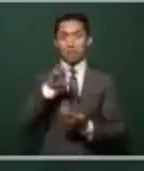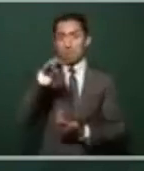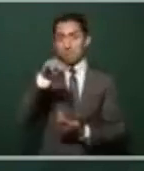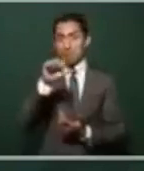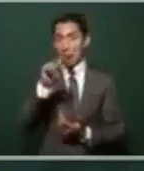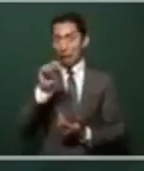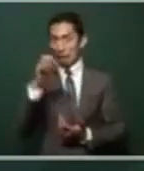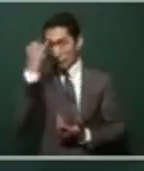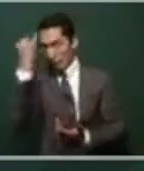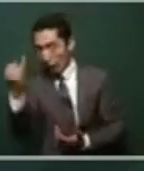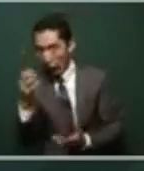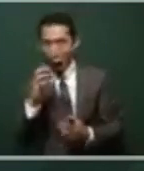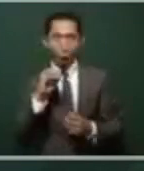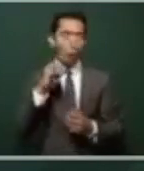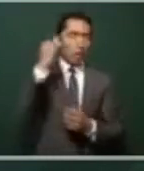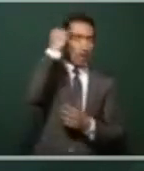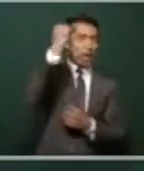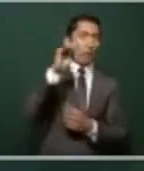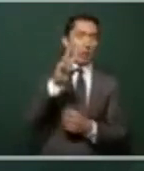o en Venus,